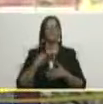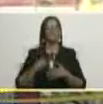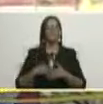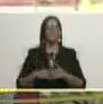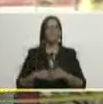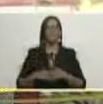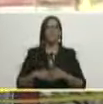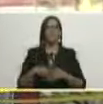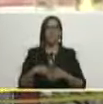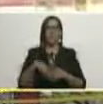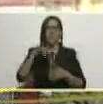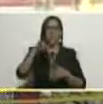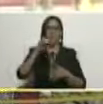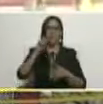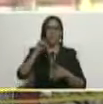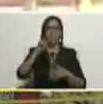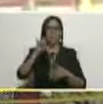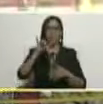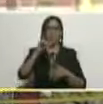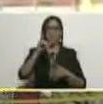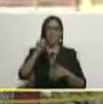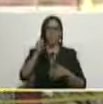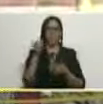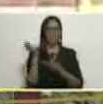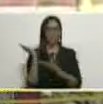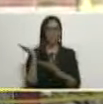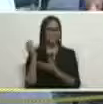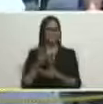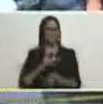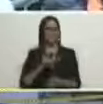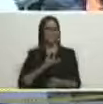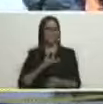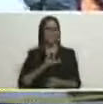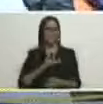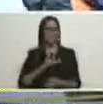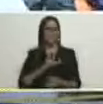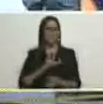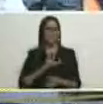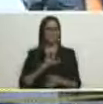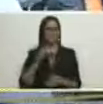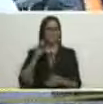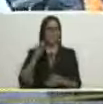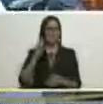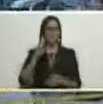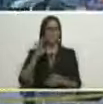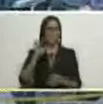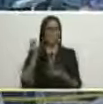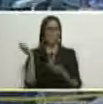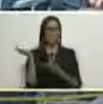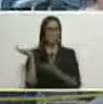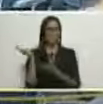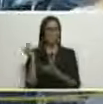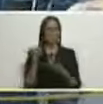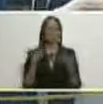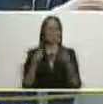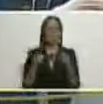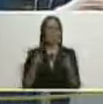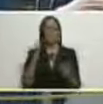A Yoneida del Valle Chirino, alcaldesa de Cabure.